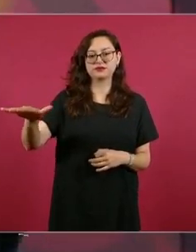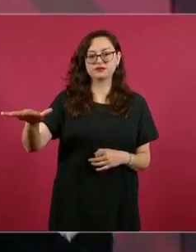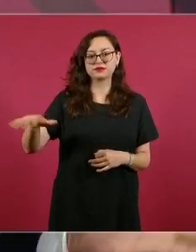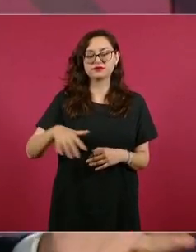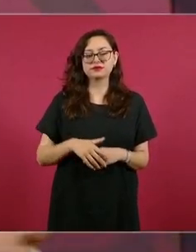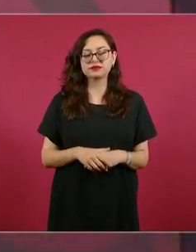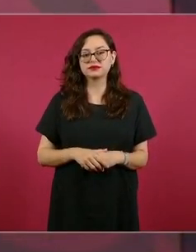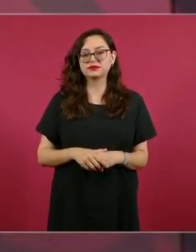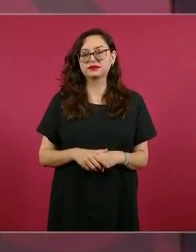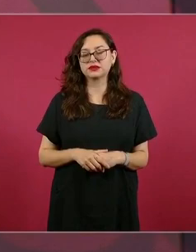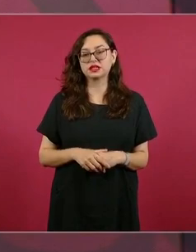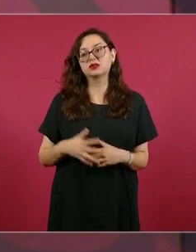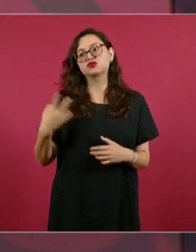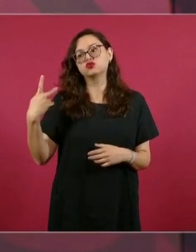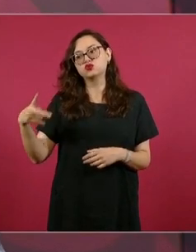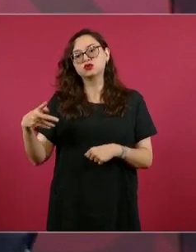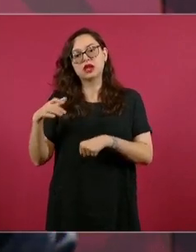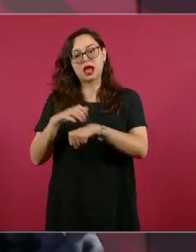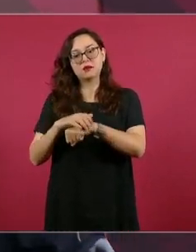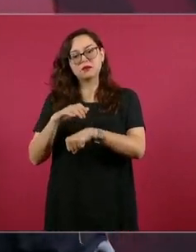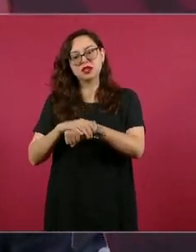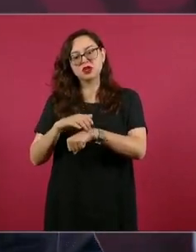con una manera de pensar,